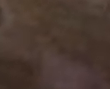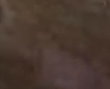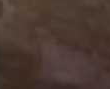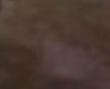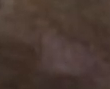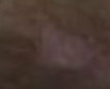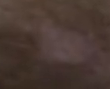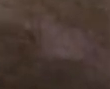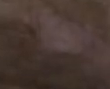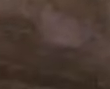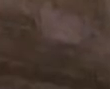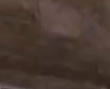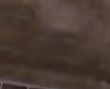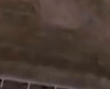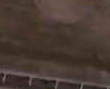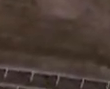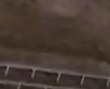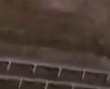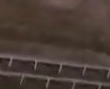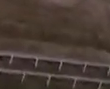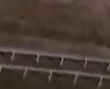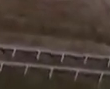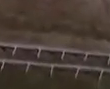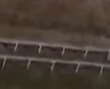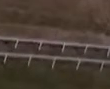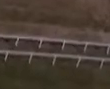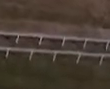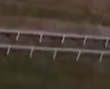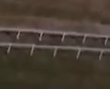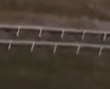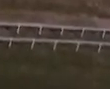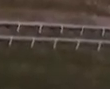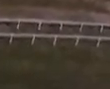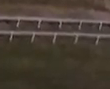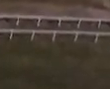en Hipódromo La Punta, donde el turf se vive.